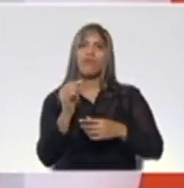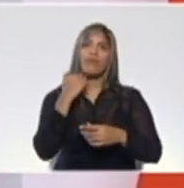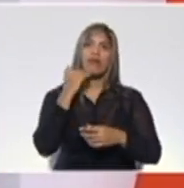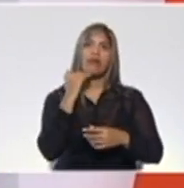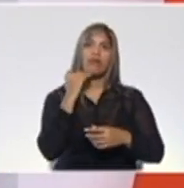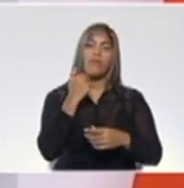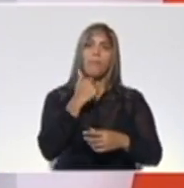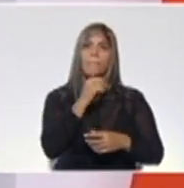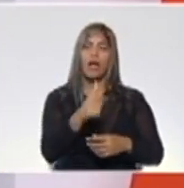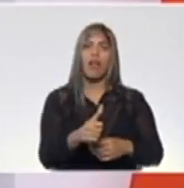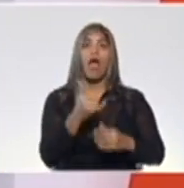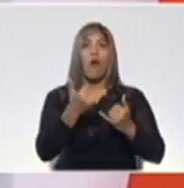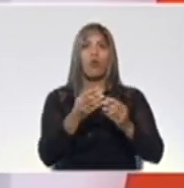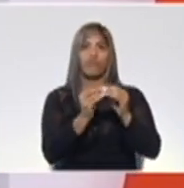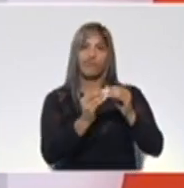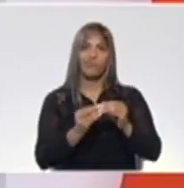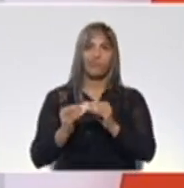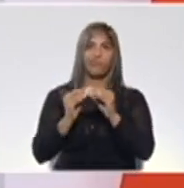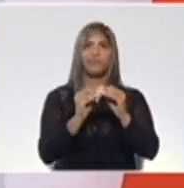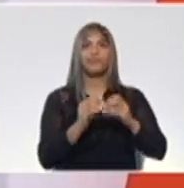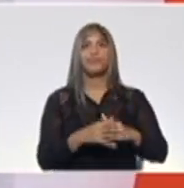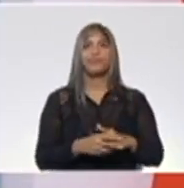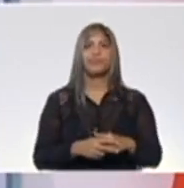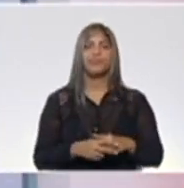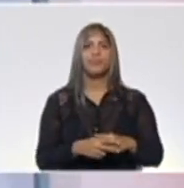Hacemos la corrección, 0.